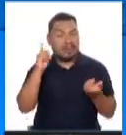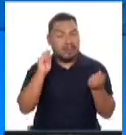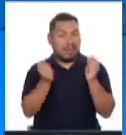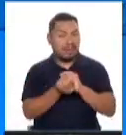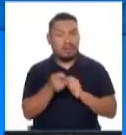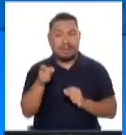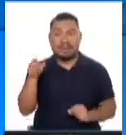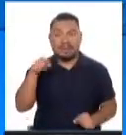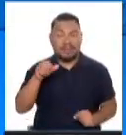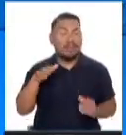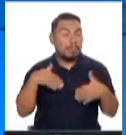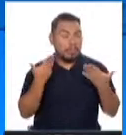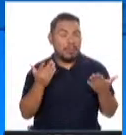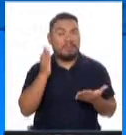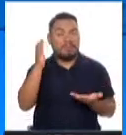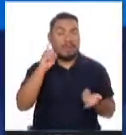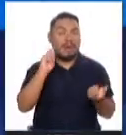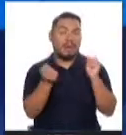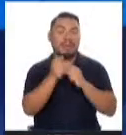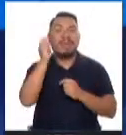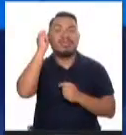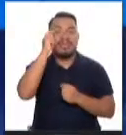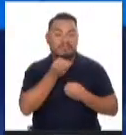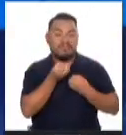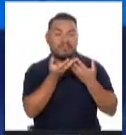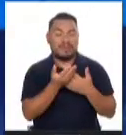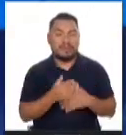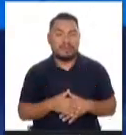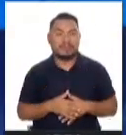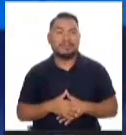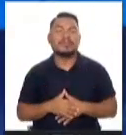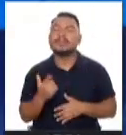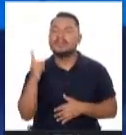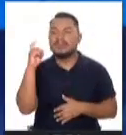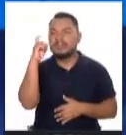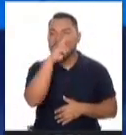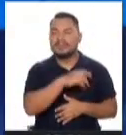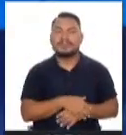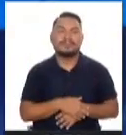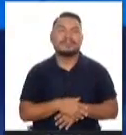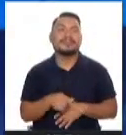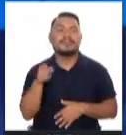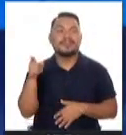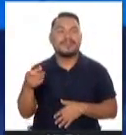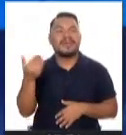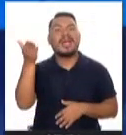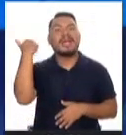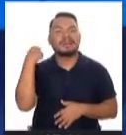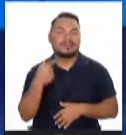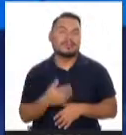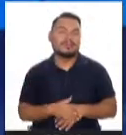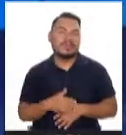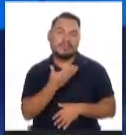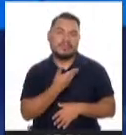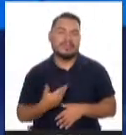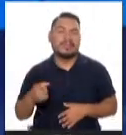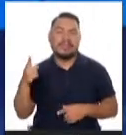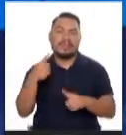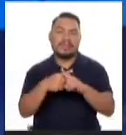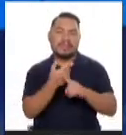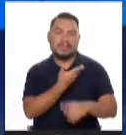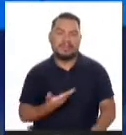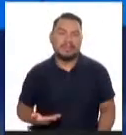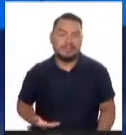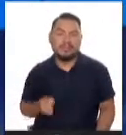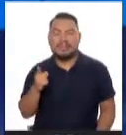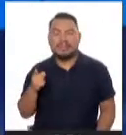ser colaborador eficaz, si así lo quisiera? Es muy difícil, porque él era el presidente de la República. Digamos la cabeza. Sí, y